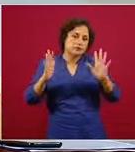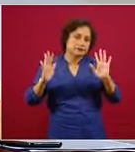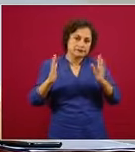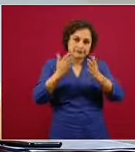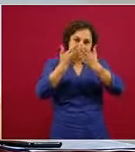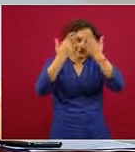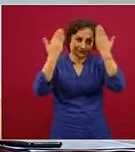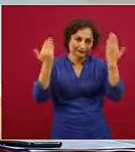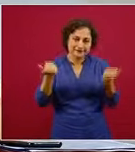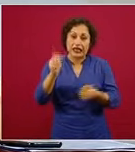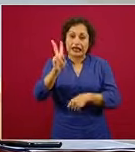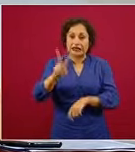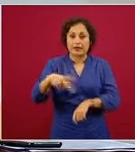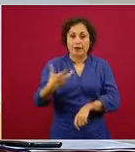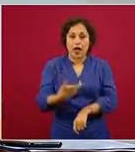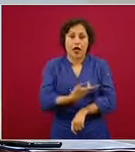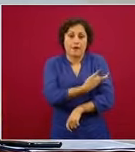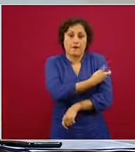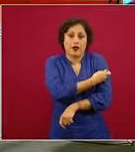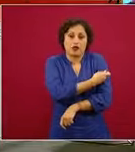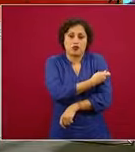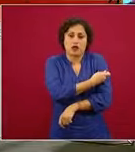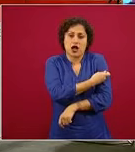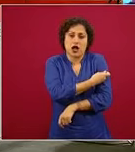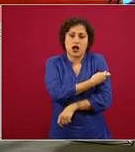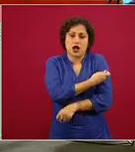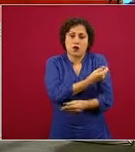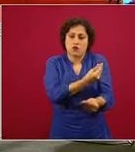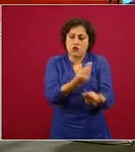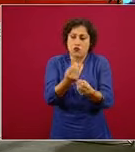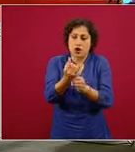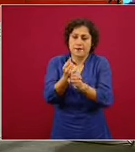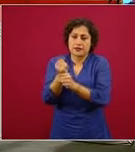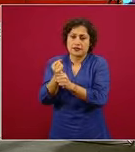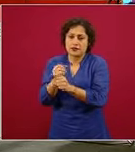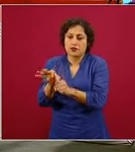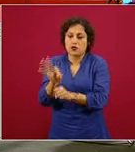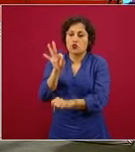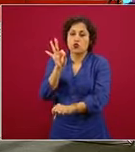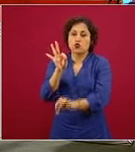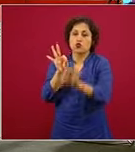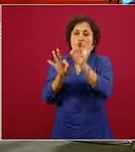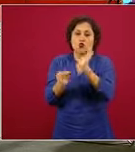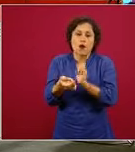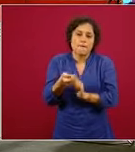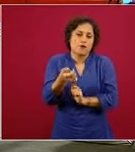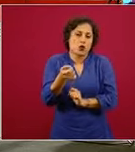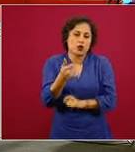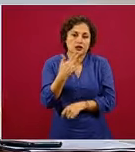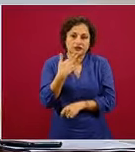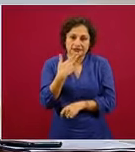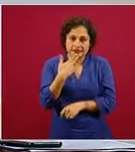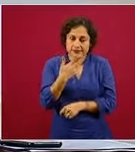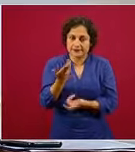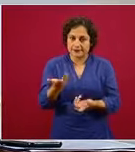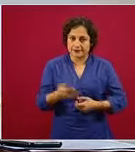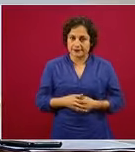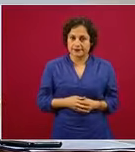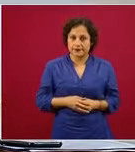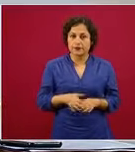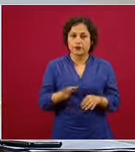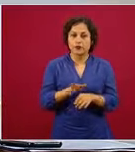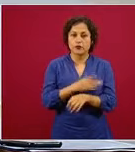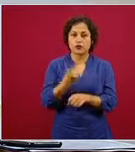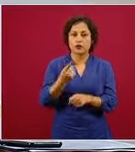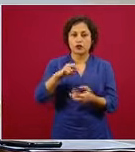que se pueden considerar como útiles a través de esta metodología. Se modifica el gen que